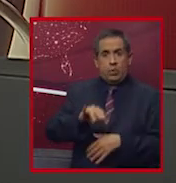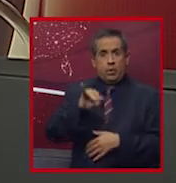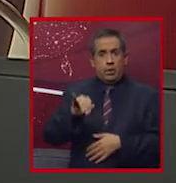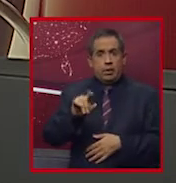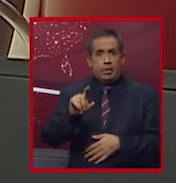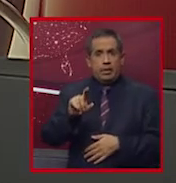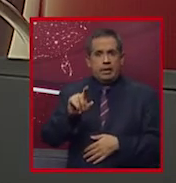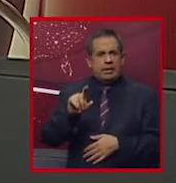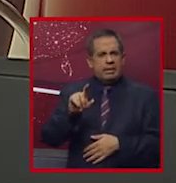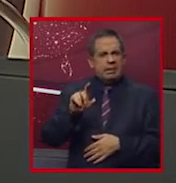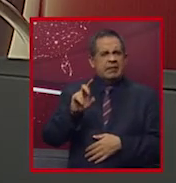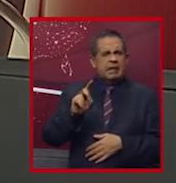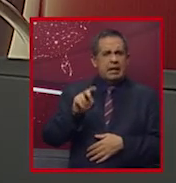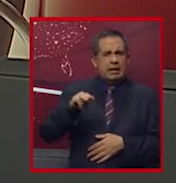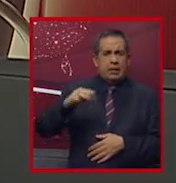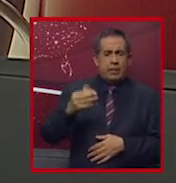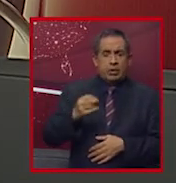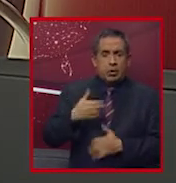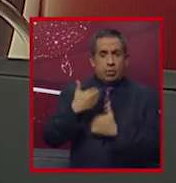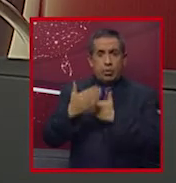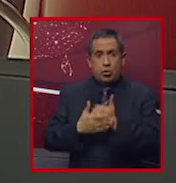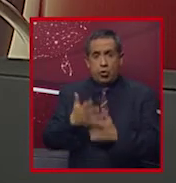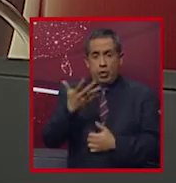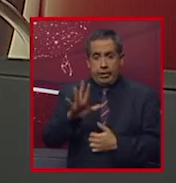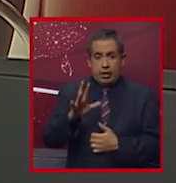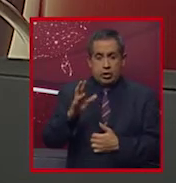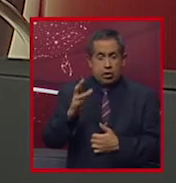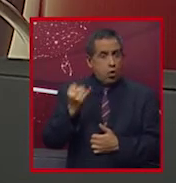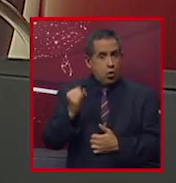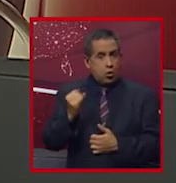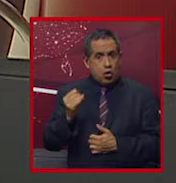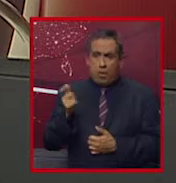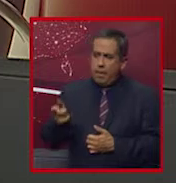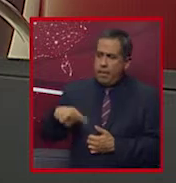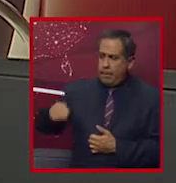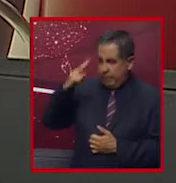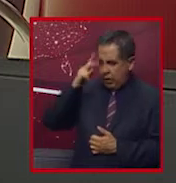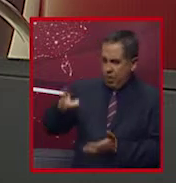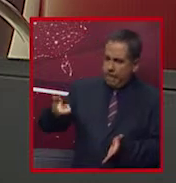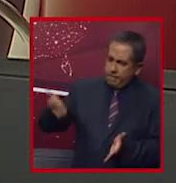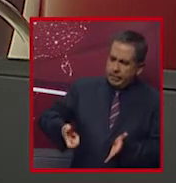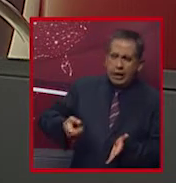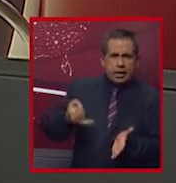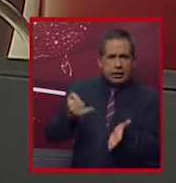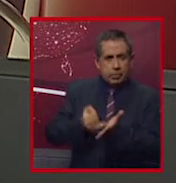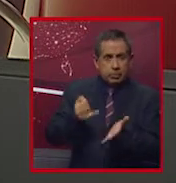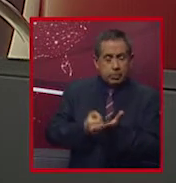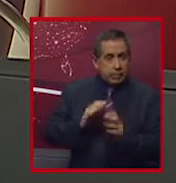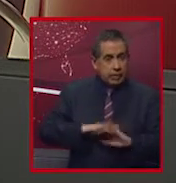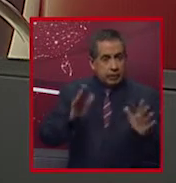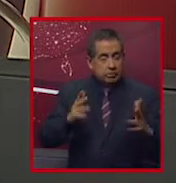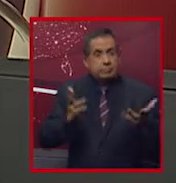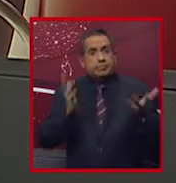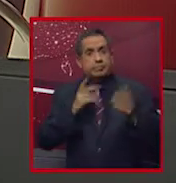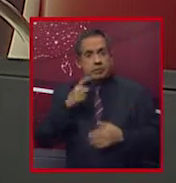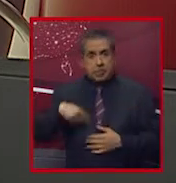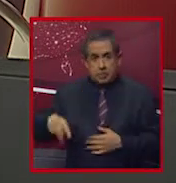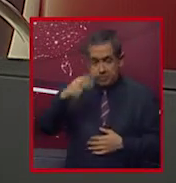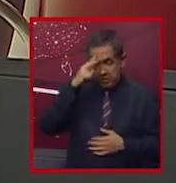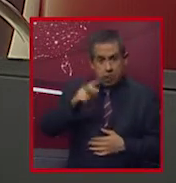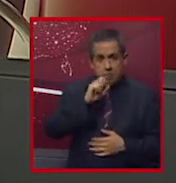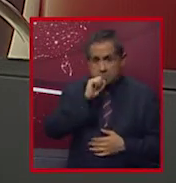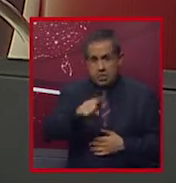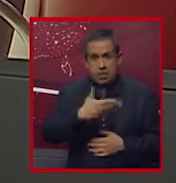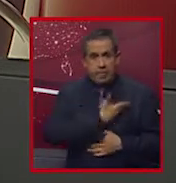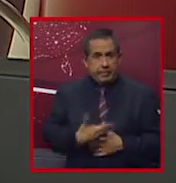30 de mayo que a partir del próximo 10 de junio su gobierno impondrá aranceles a México, pues comenzaron las reacciones en nuestro país. Por la mañana el presidente de